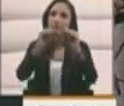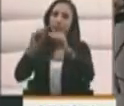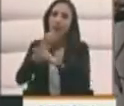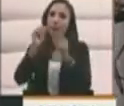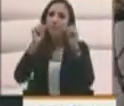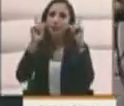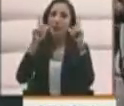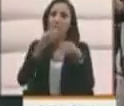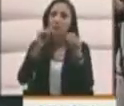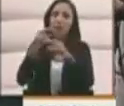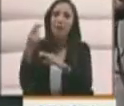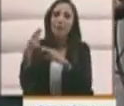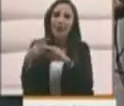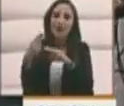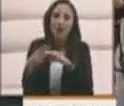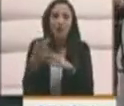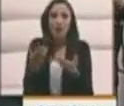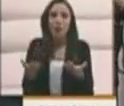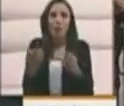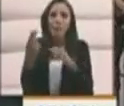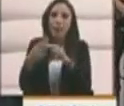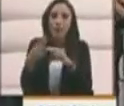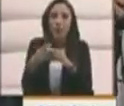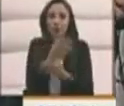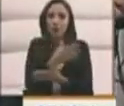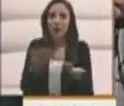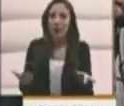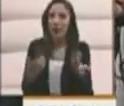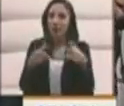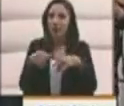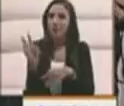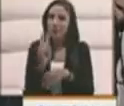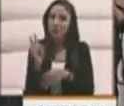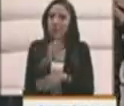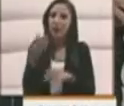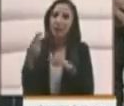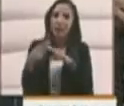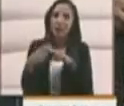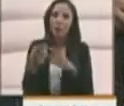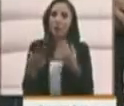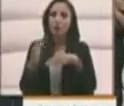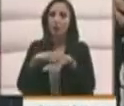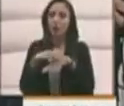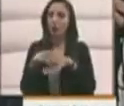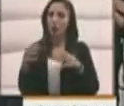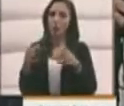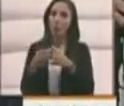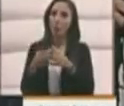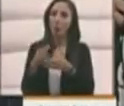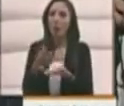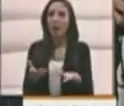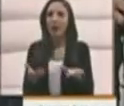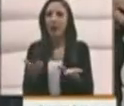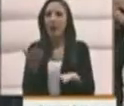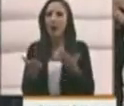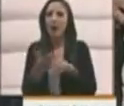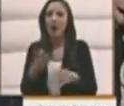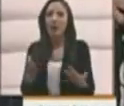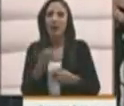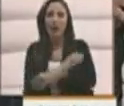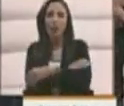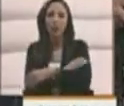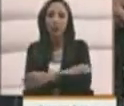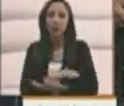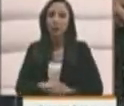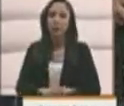sobre el peligro inminente que corría la República Bolivariana de Venezuela por parte de aquellos que desde Bogotá